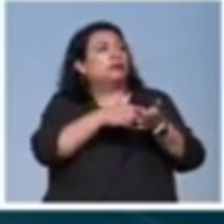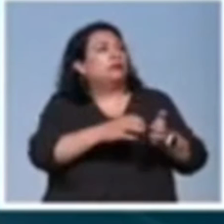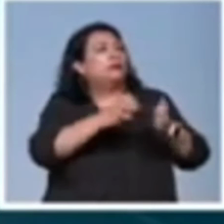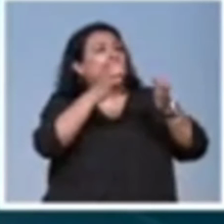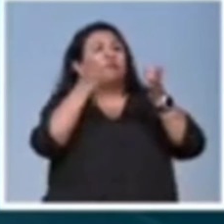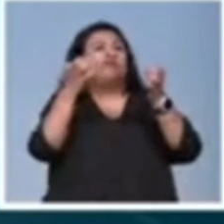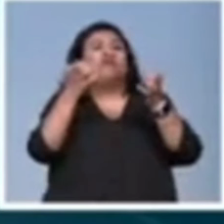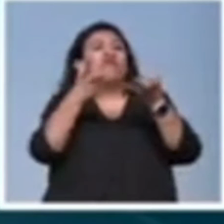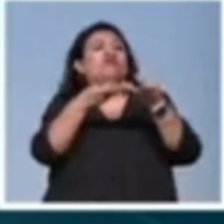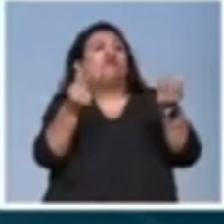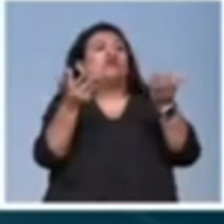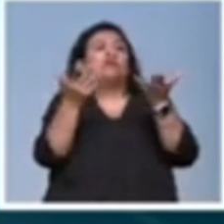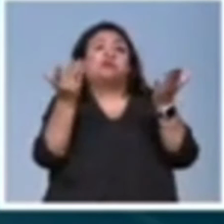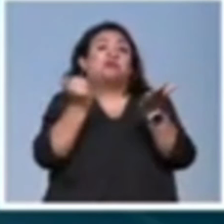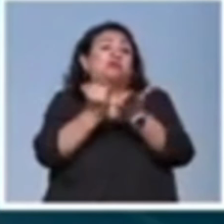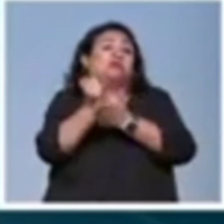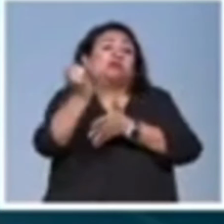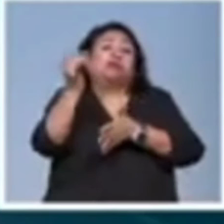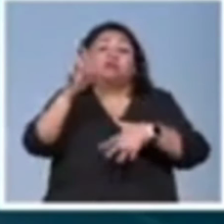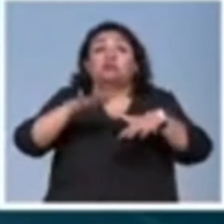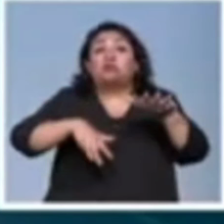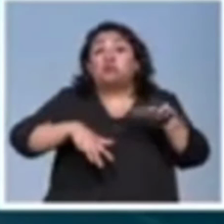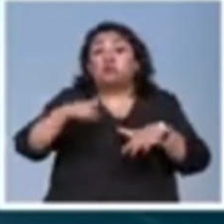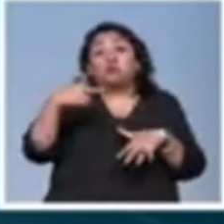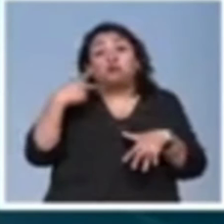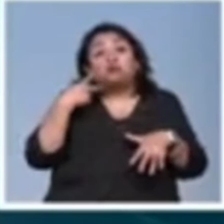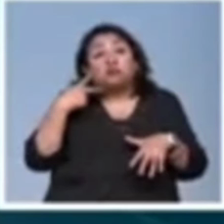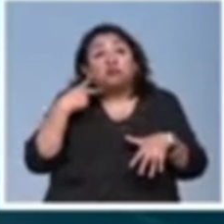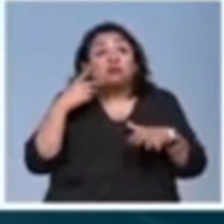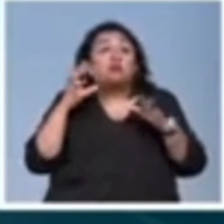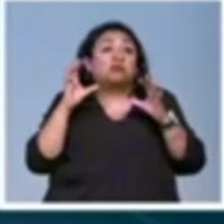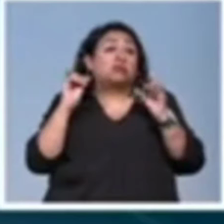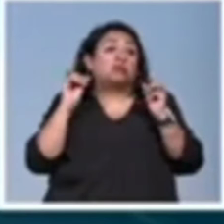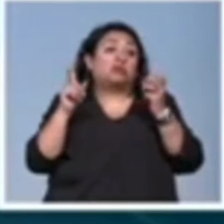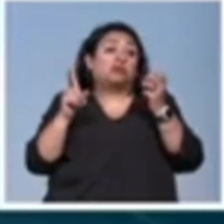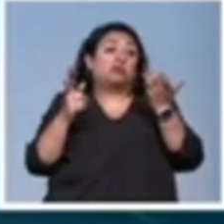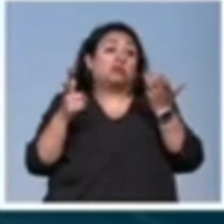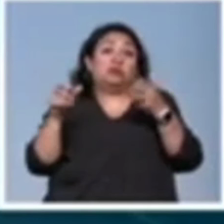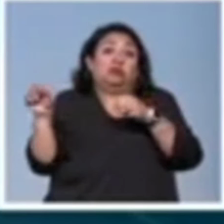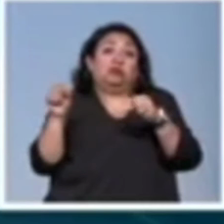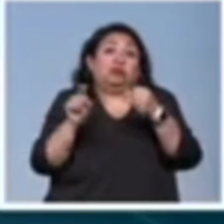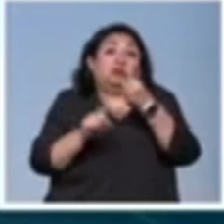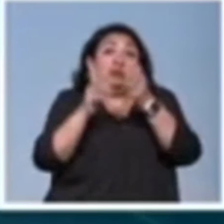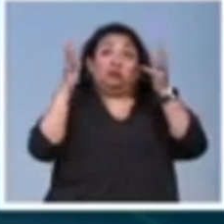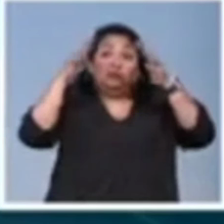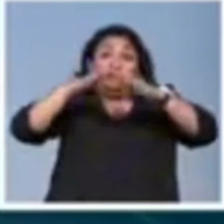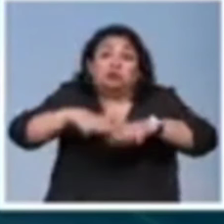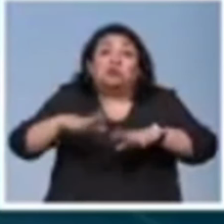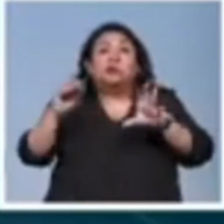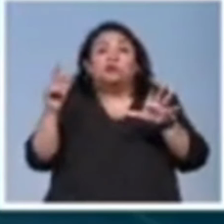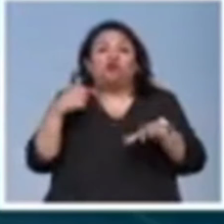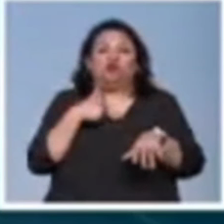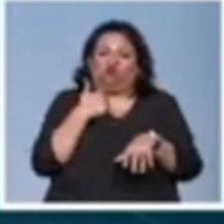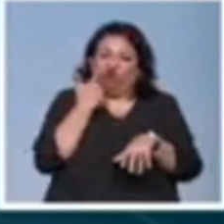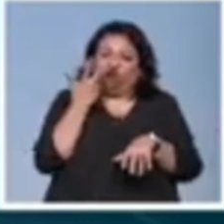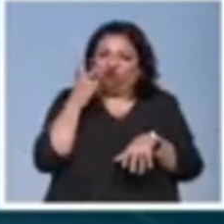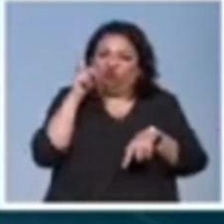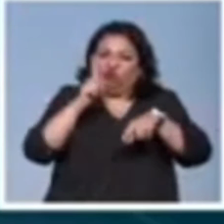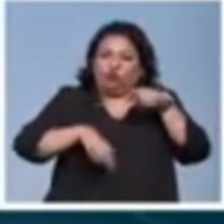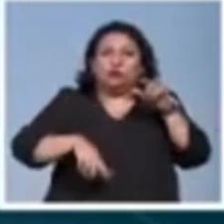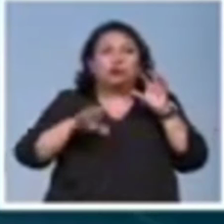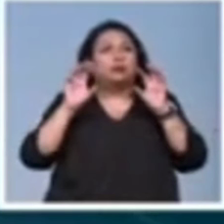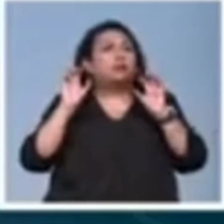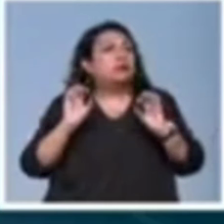no se conservaron más por decisiones a veces políticas, otras por los propios sismos, otras por capricho, otra por